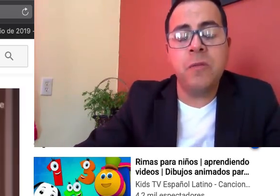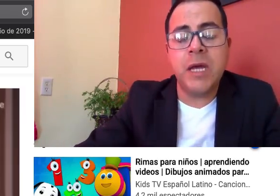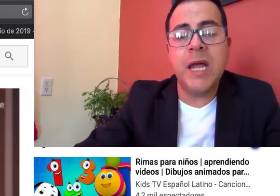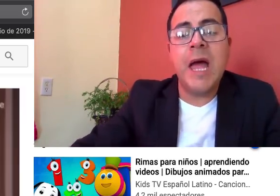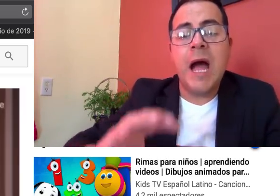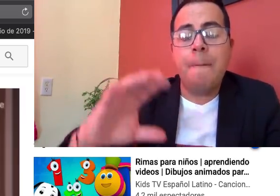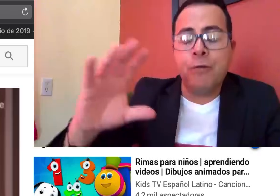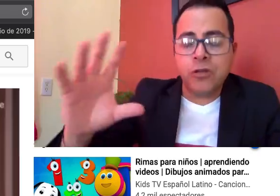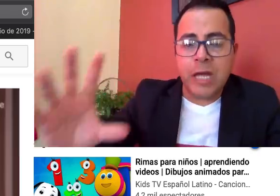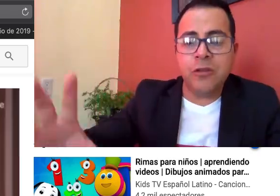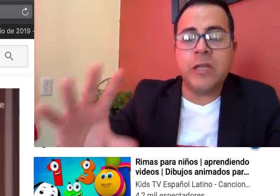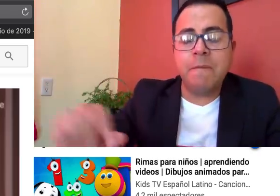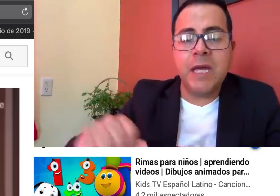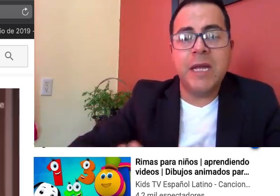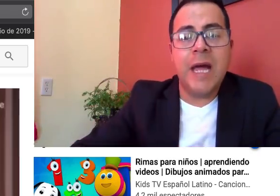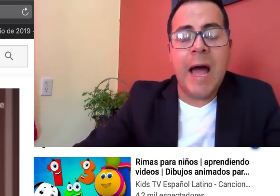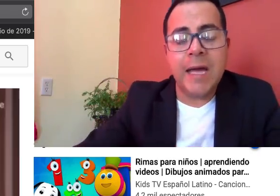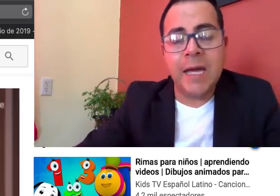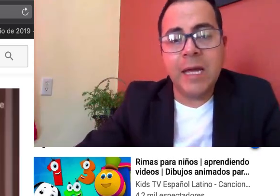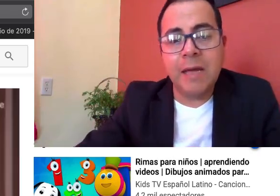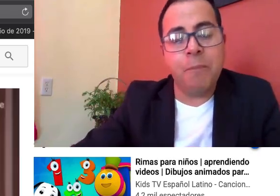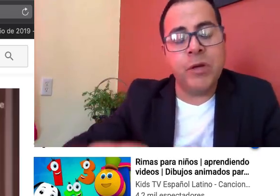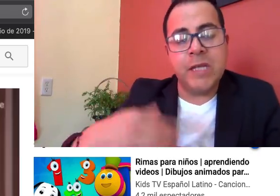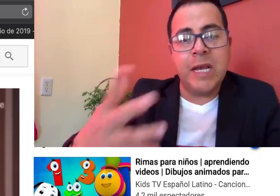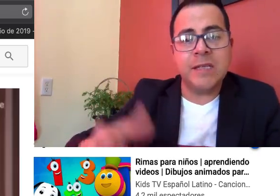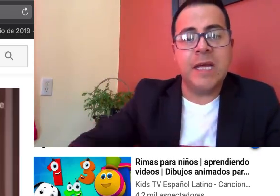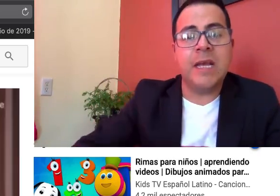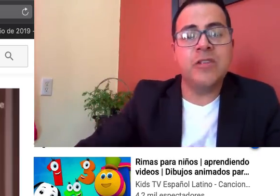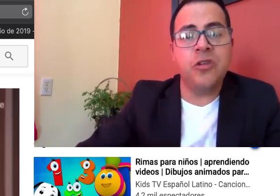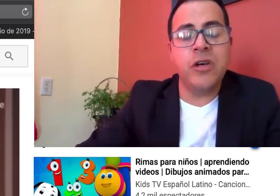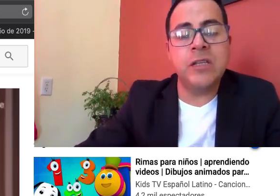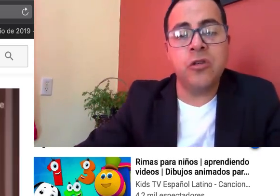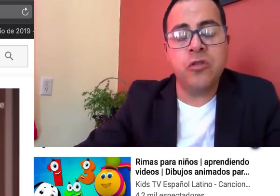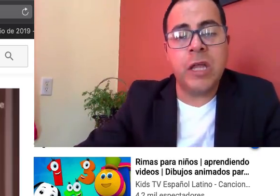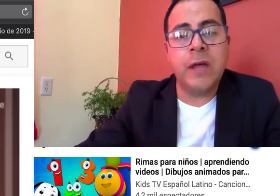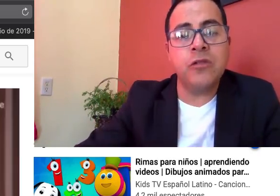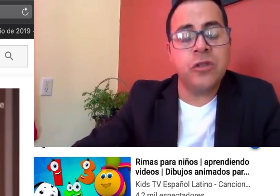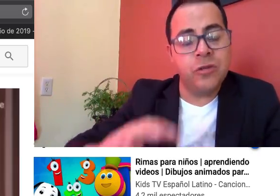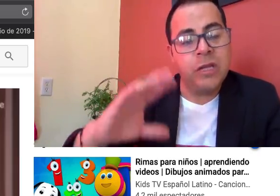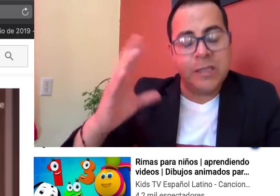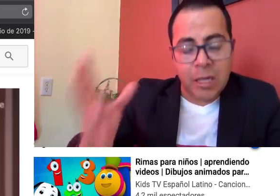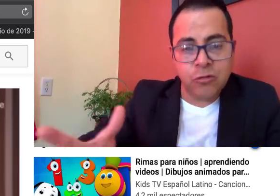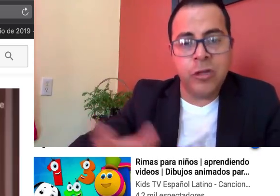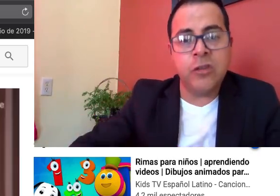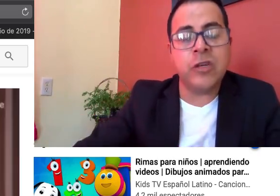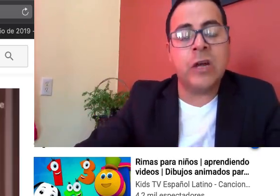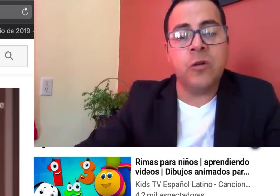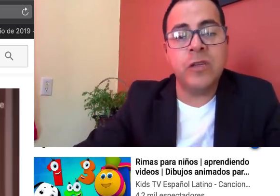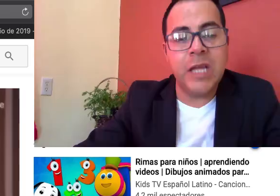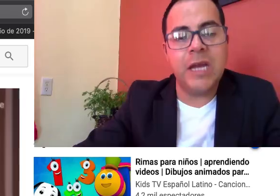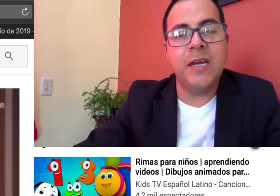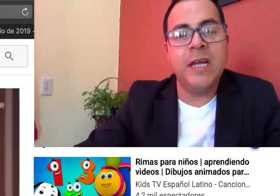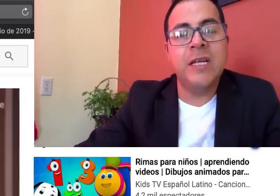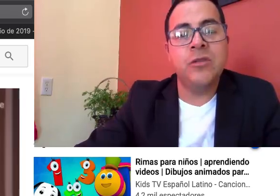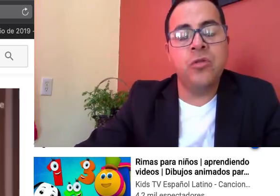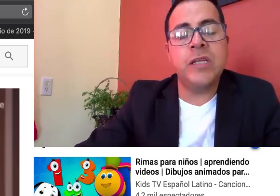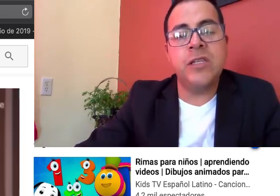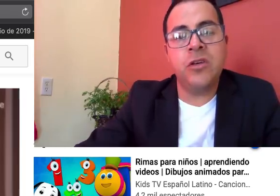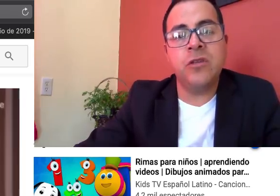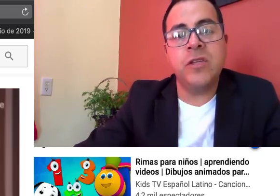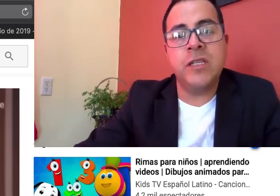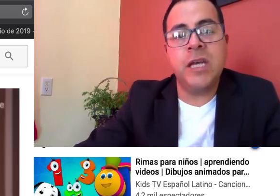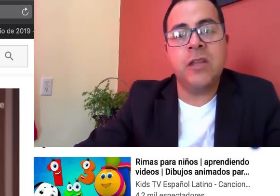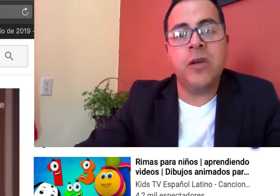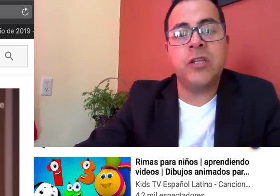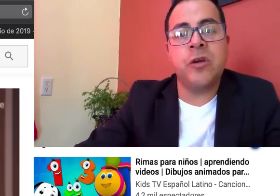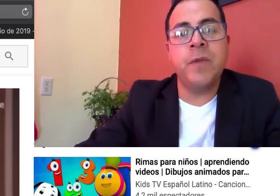haciendo muy bien, apostando también a que, pues, en las elecciones los ciudadanos de Estados Unidos reconsideren su